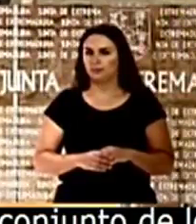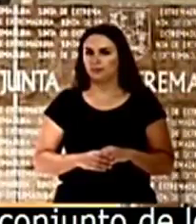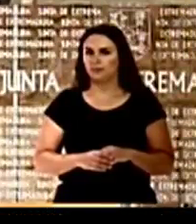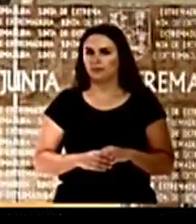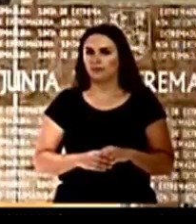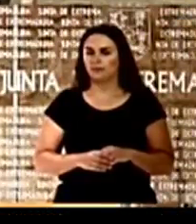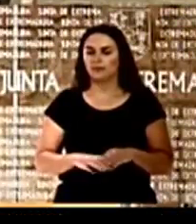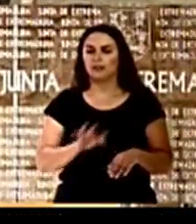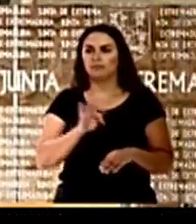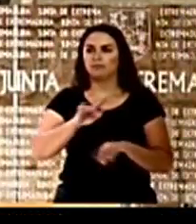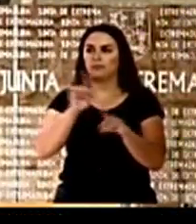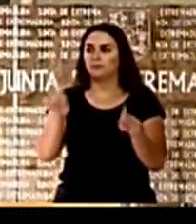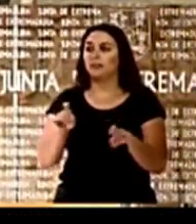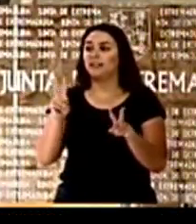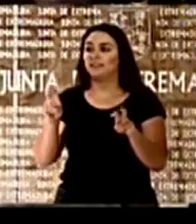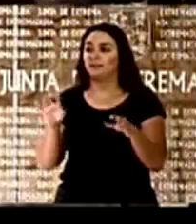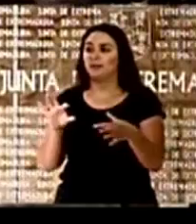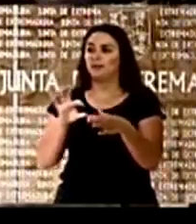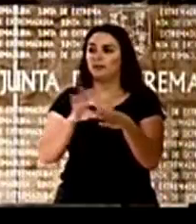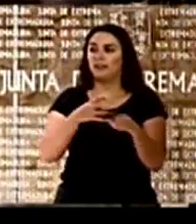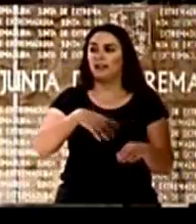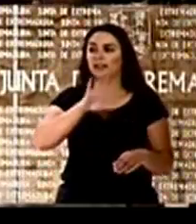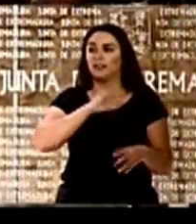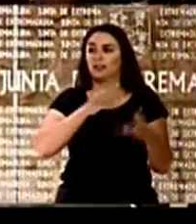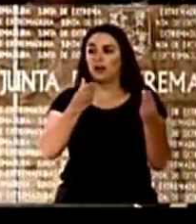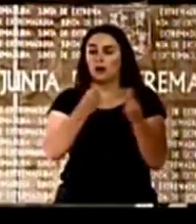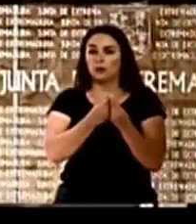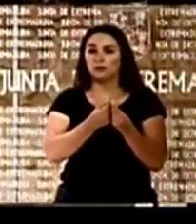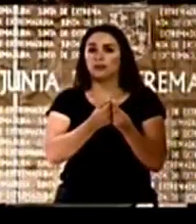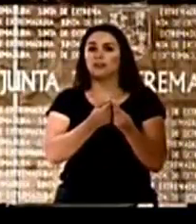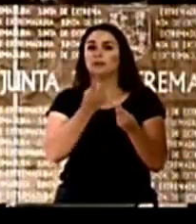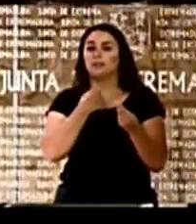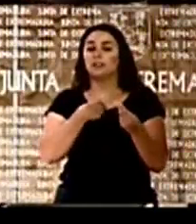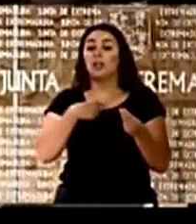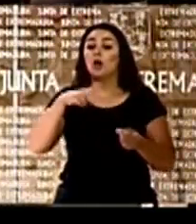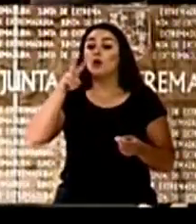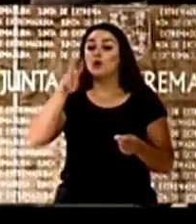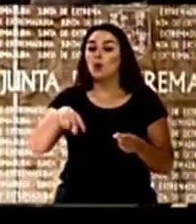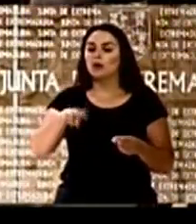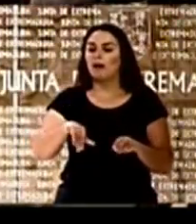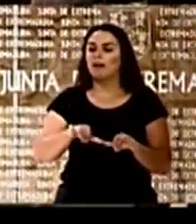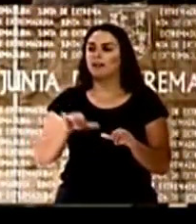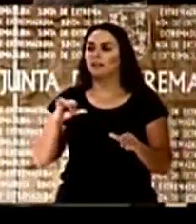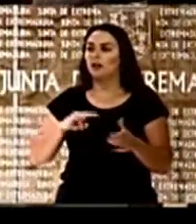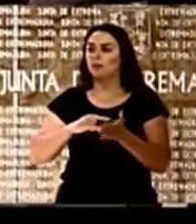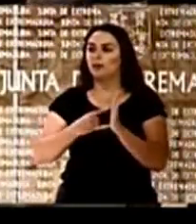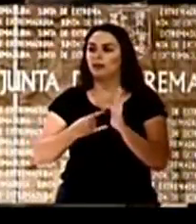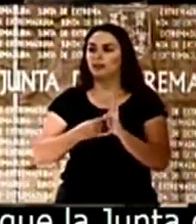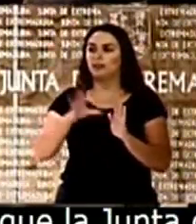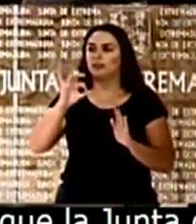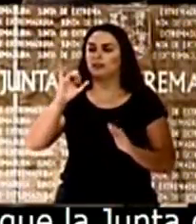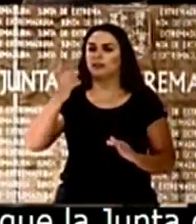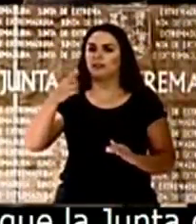Bueno, al hilo de este tema, entiendo entonces que la Junta no confirma que nunca haya habido encima de la mesa el proyecto de la Siberia